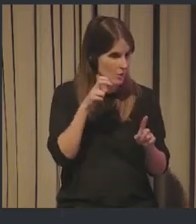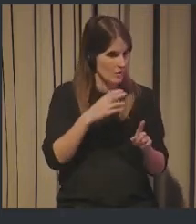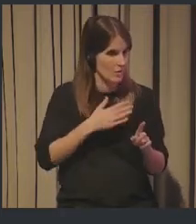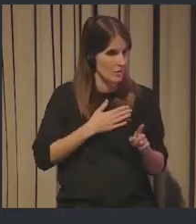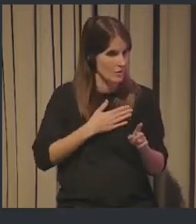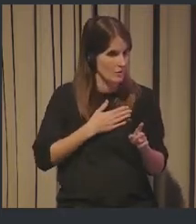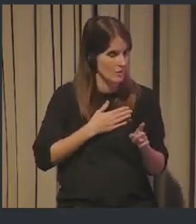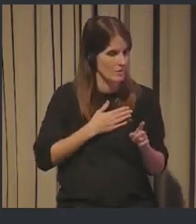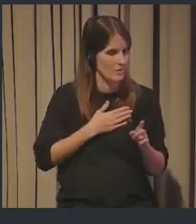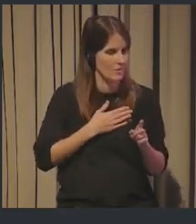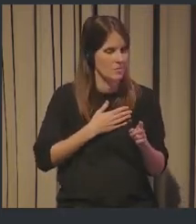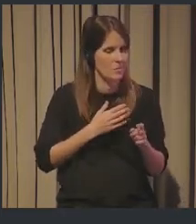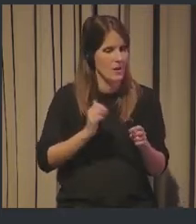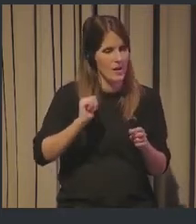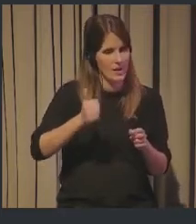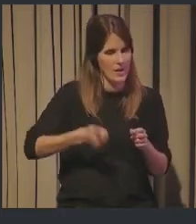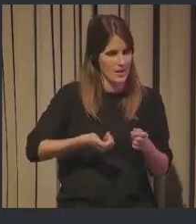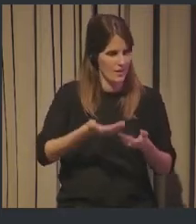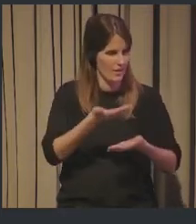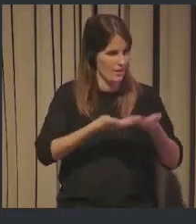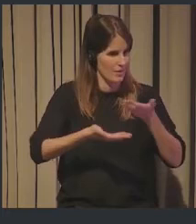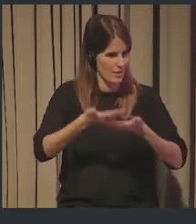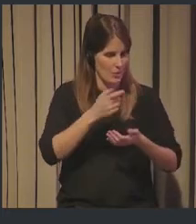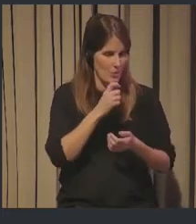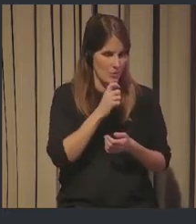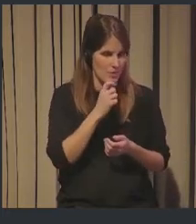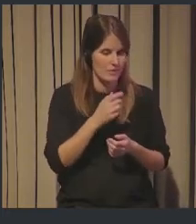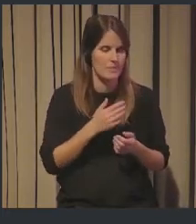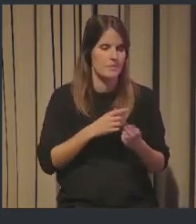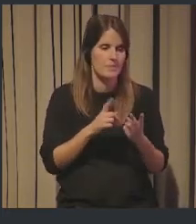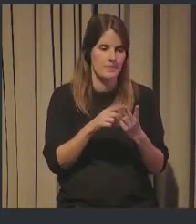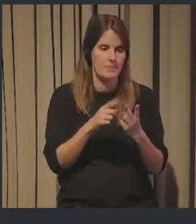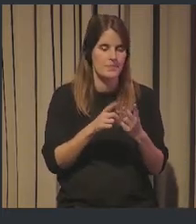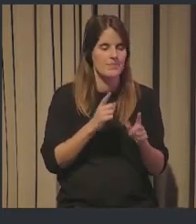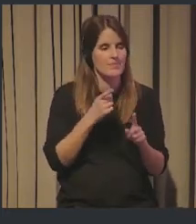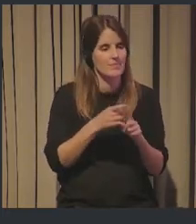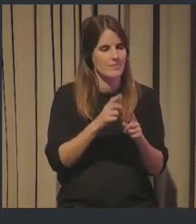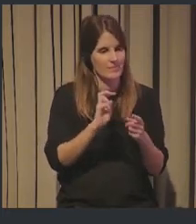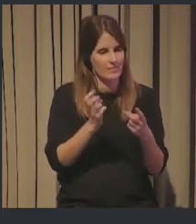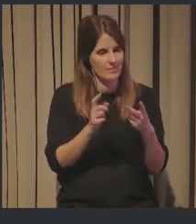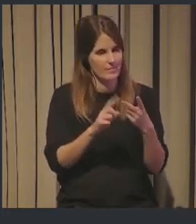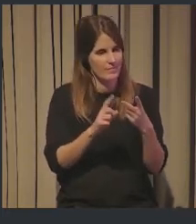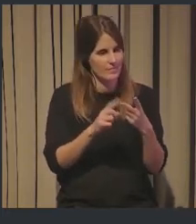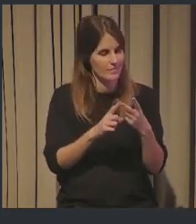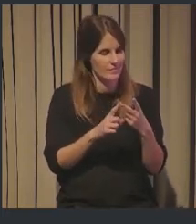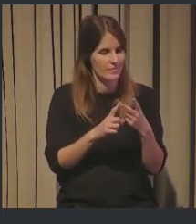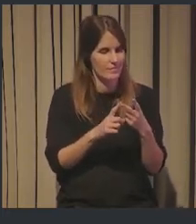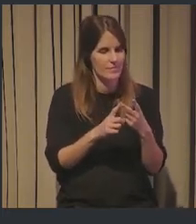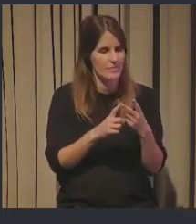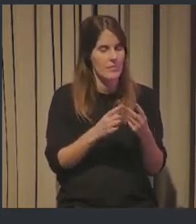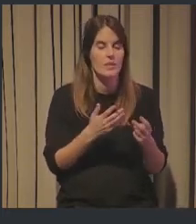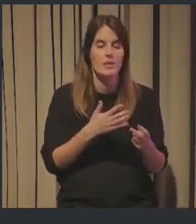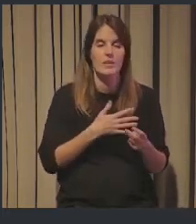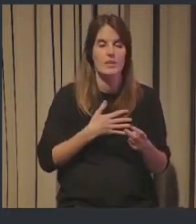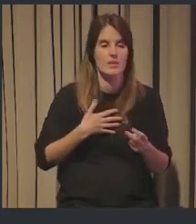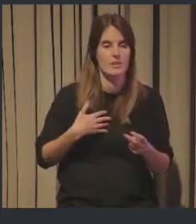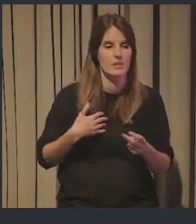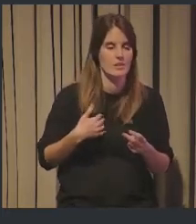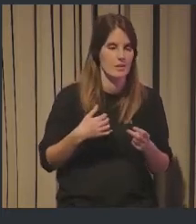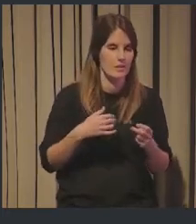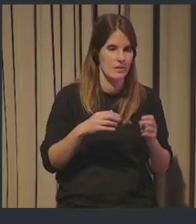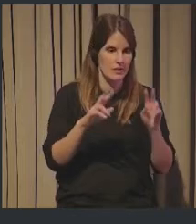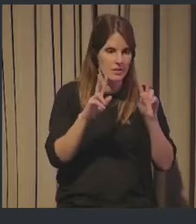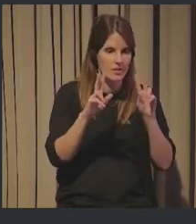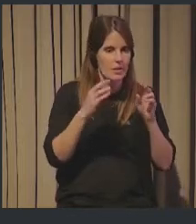perspectiva. Pero otro objetivo mío, como se ha dicho en la introducción, es llevar este tipo de